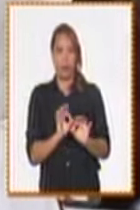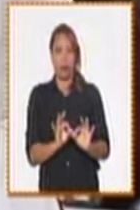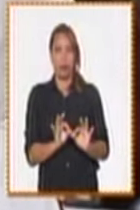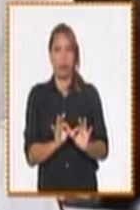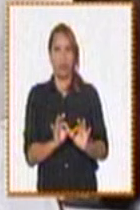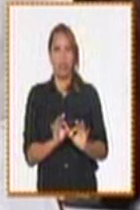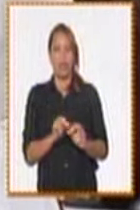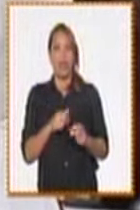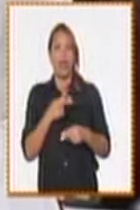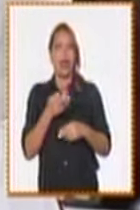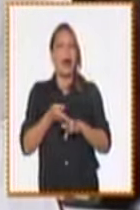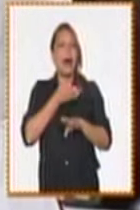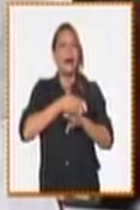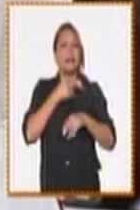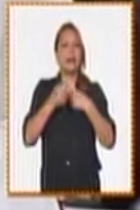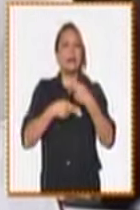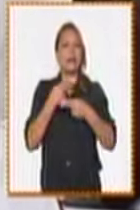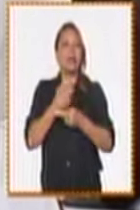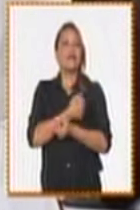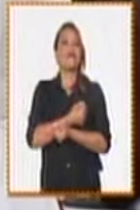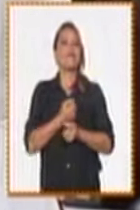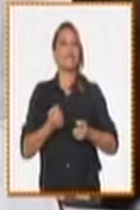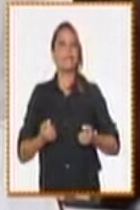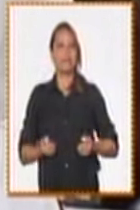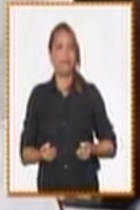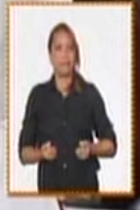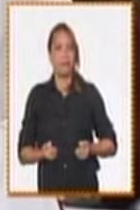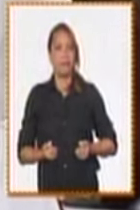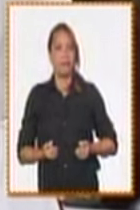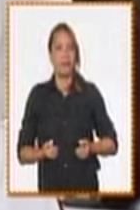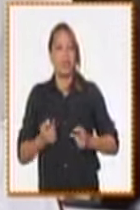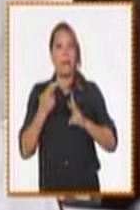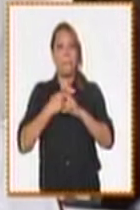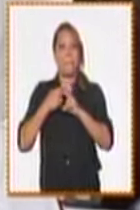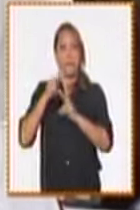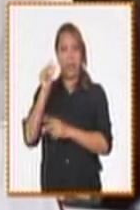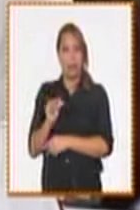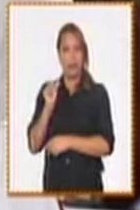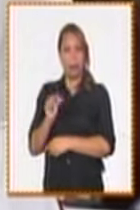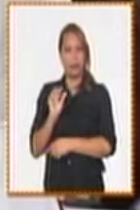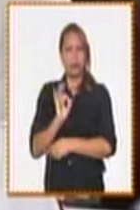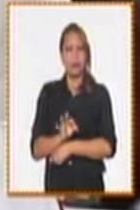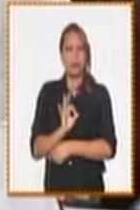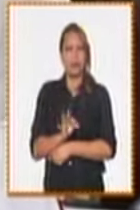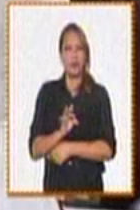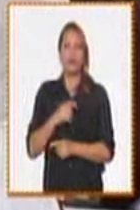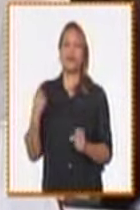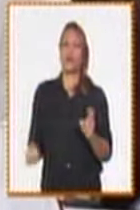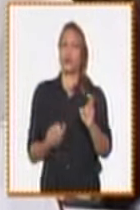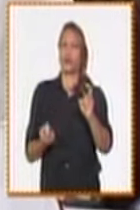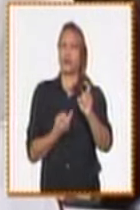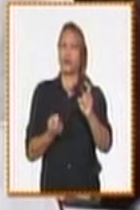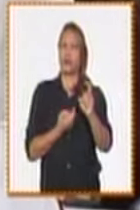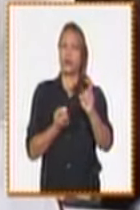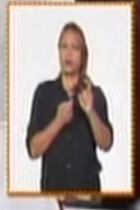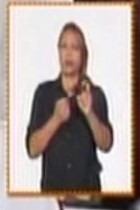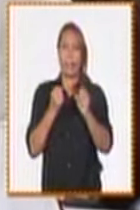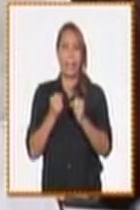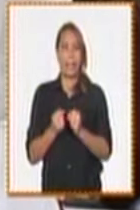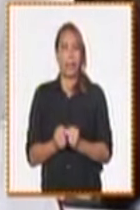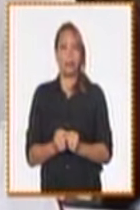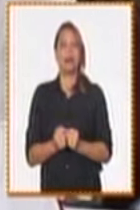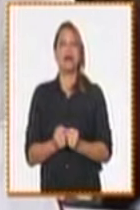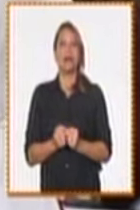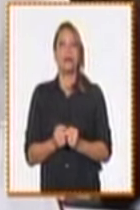tuvo que hacer un gran sacrificio. Y los bayameses tuvieron que luchar muy duro. Es